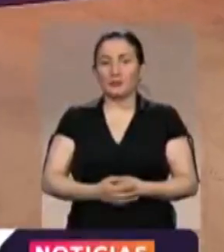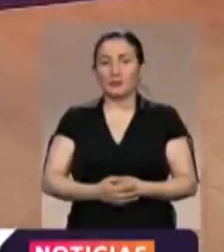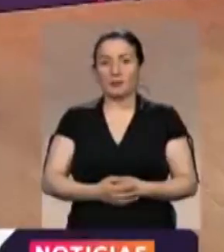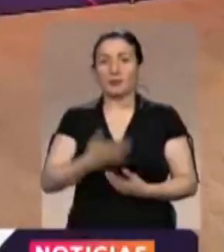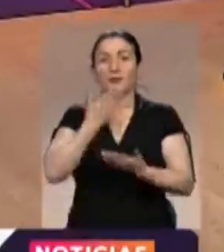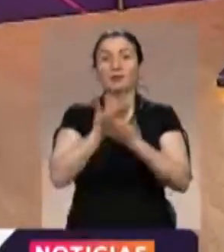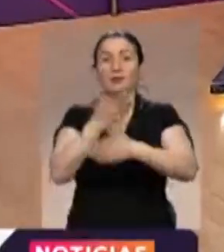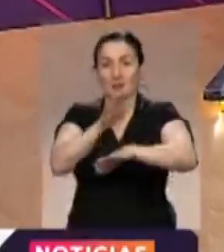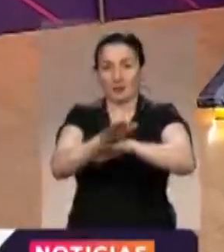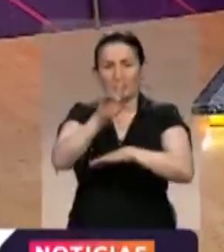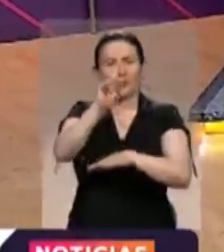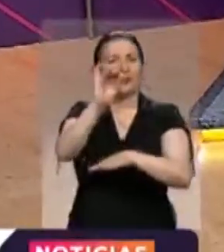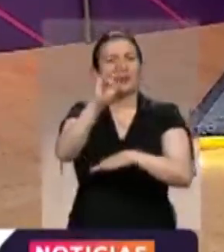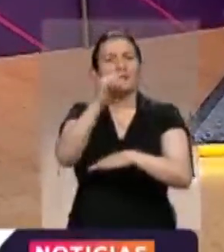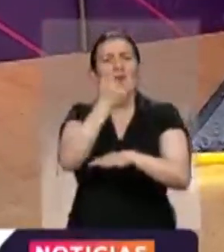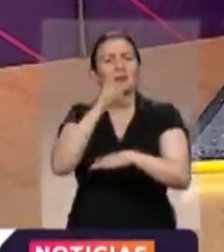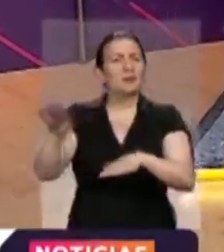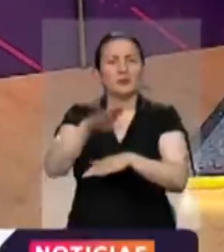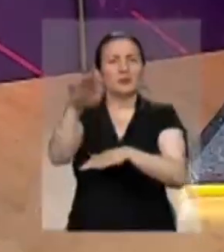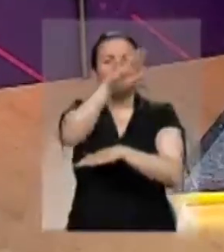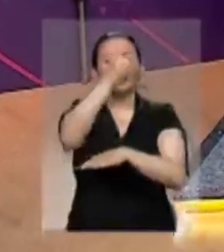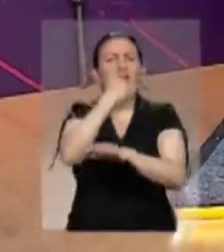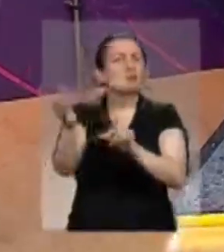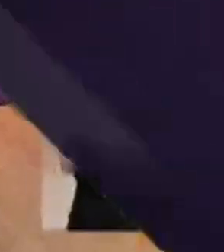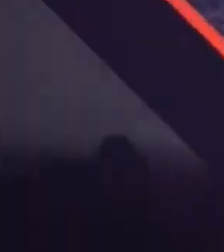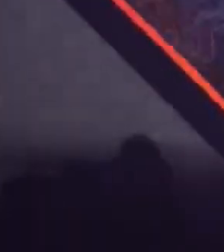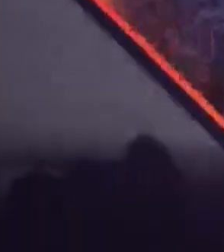tardes. Información en este momento.